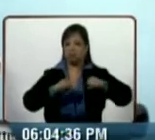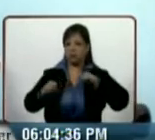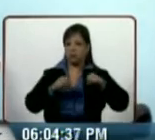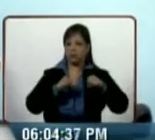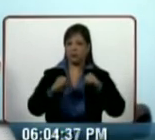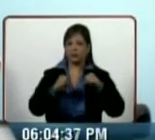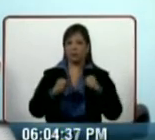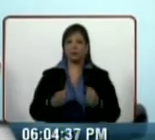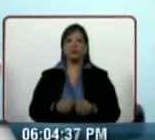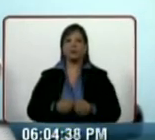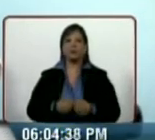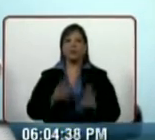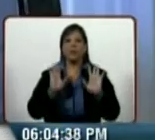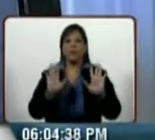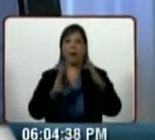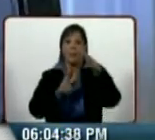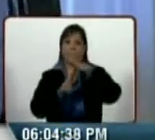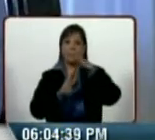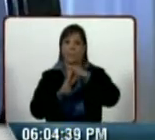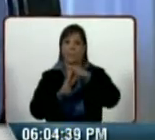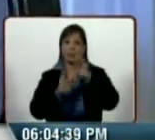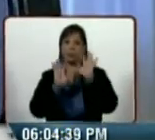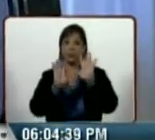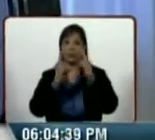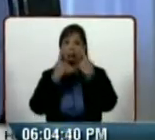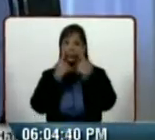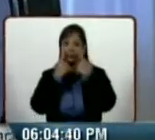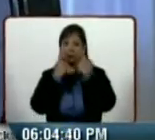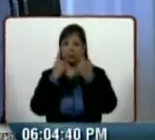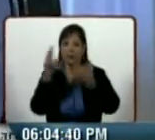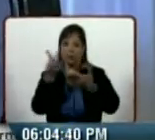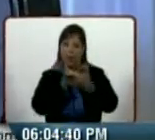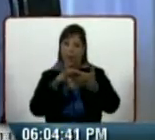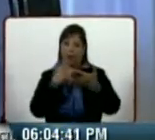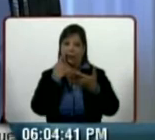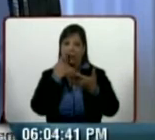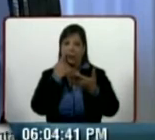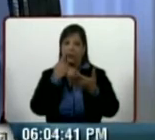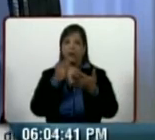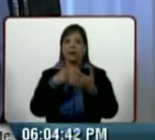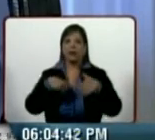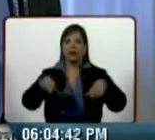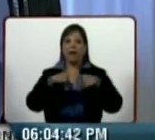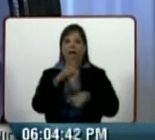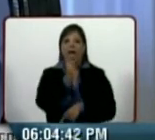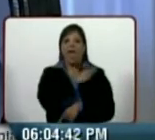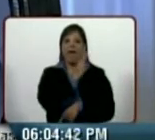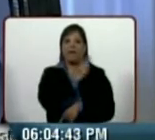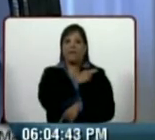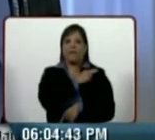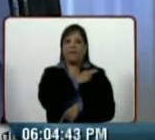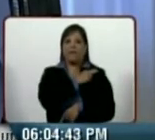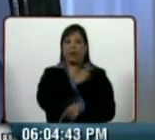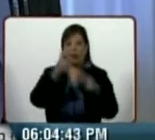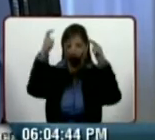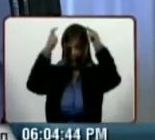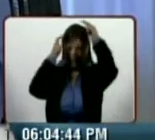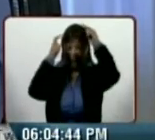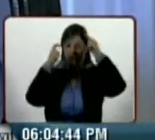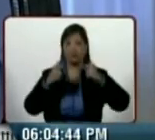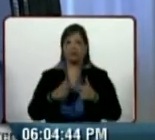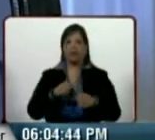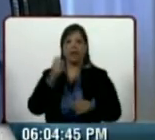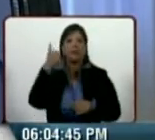cada vez que tengo que hacer un momentito pedirte una pausa porque es que tenemos en este momento al jefe del comando de chávez jorge rodríguez vía